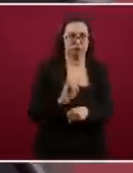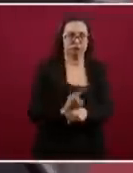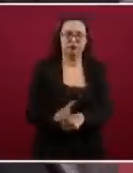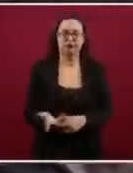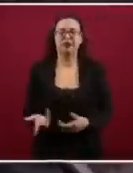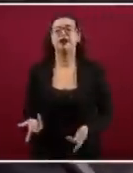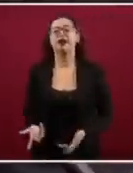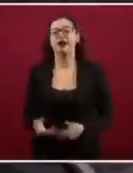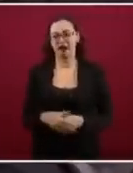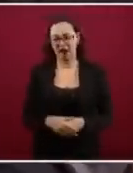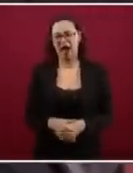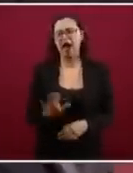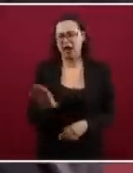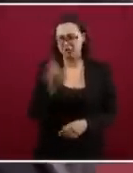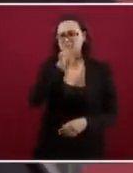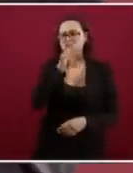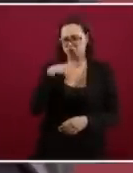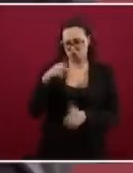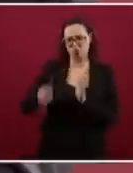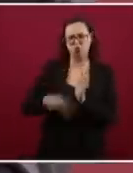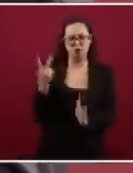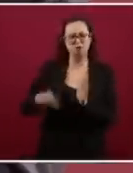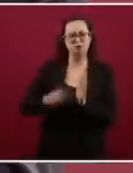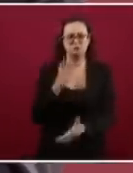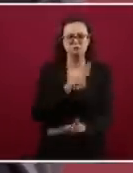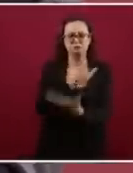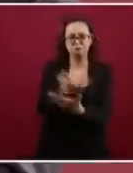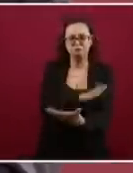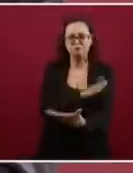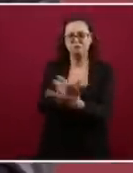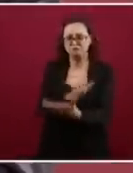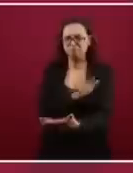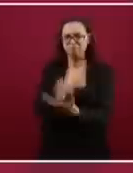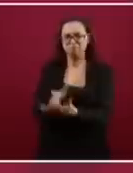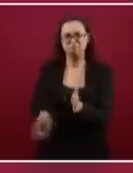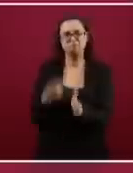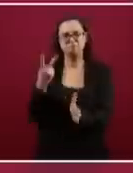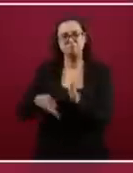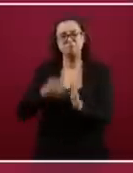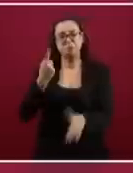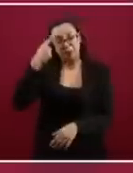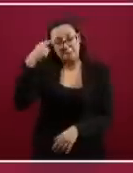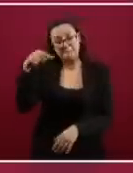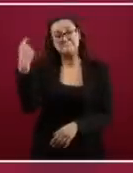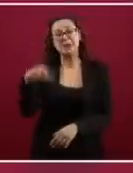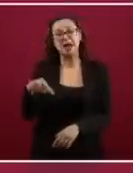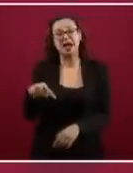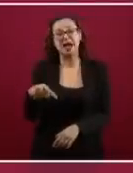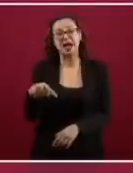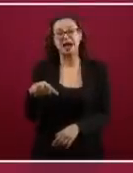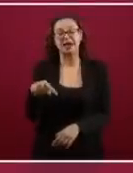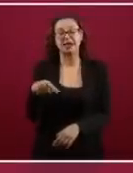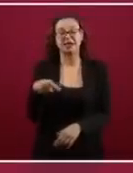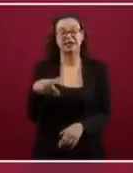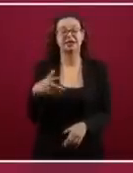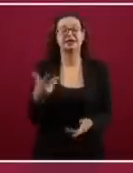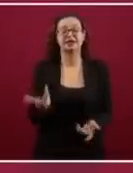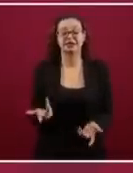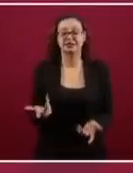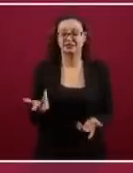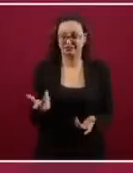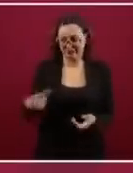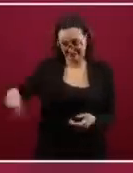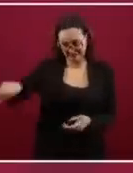Entonces, lo que les digo, ya voy a venir más pronto, digo, más seguido, para que